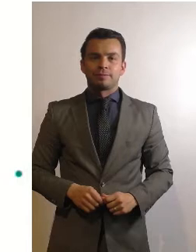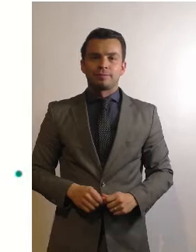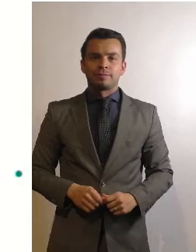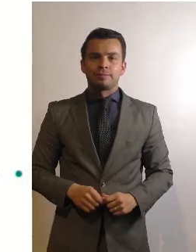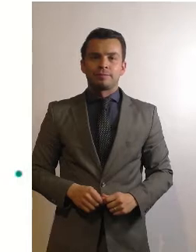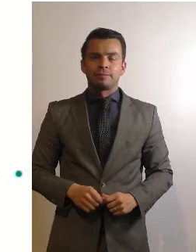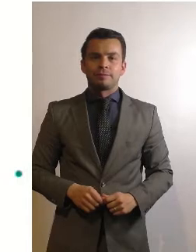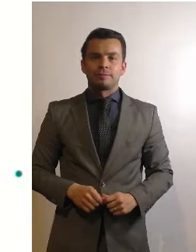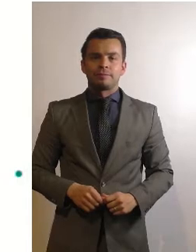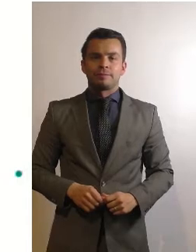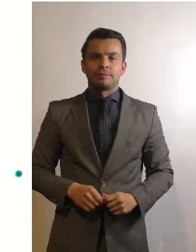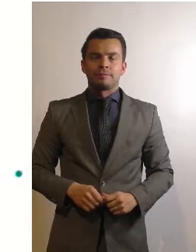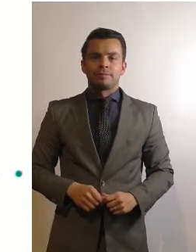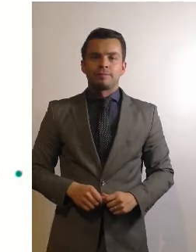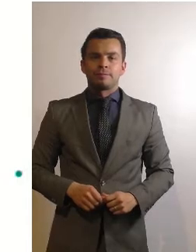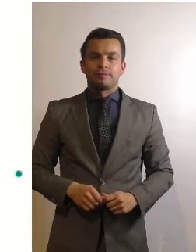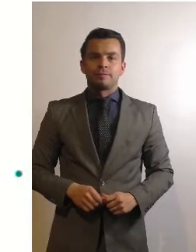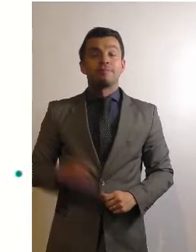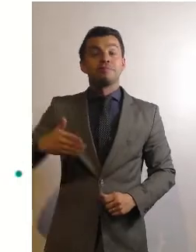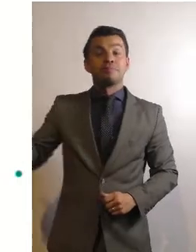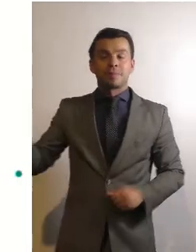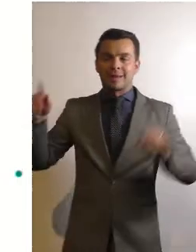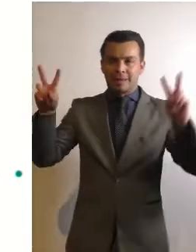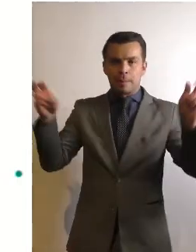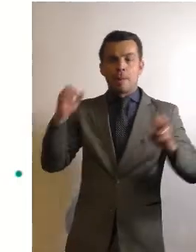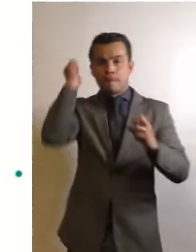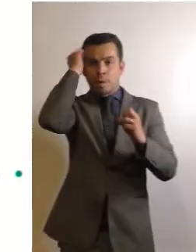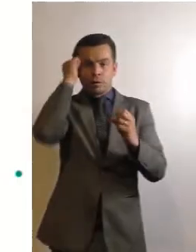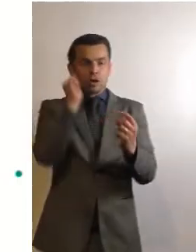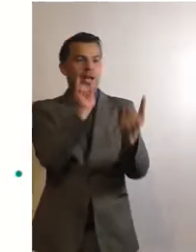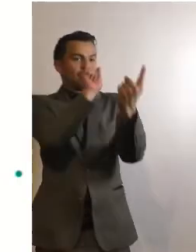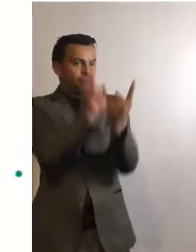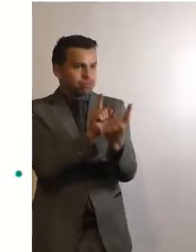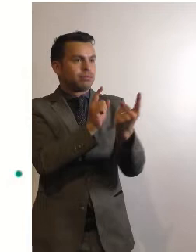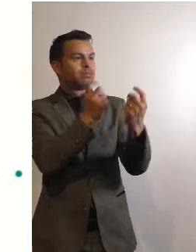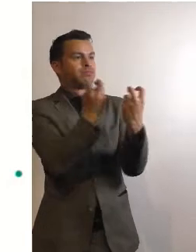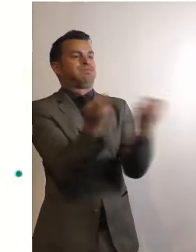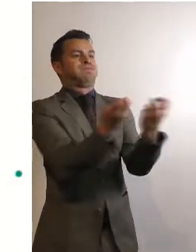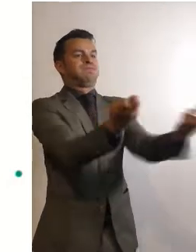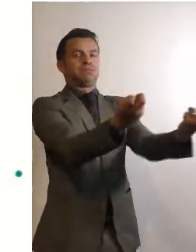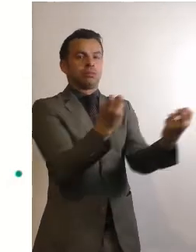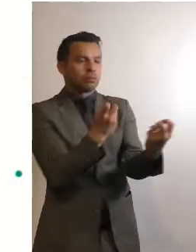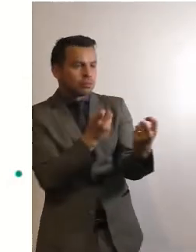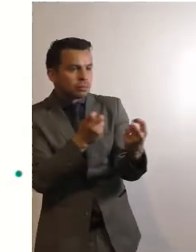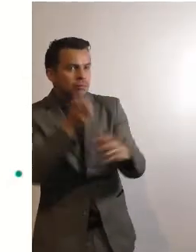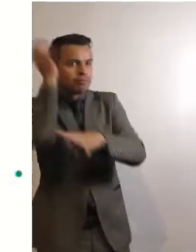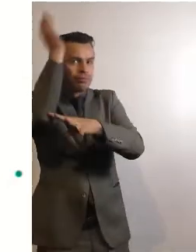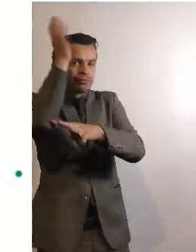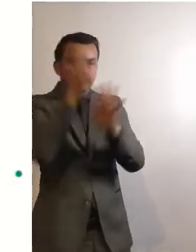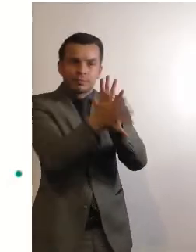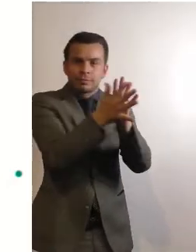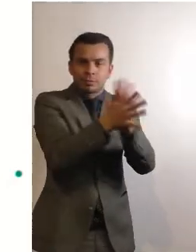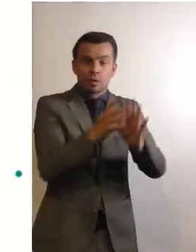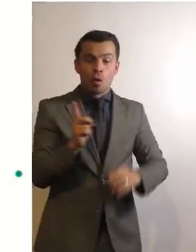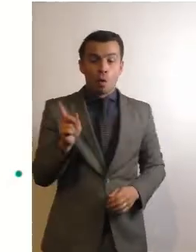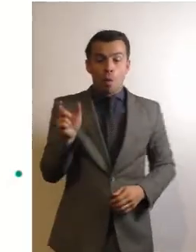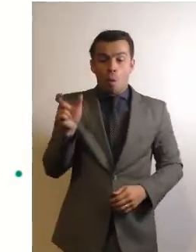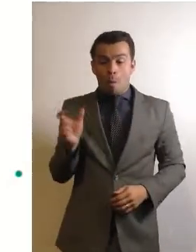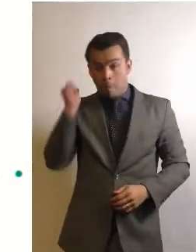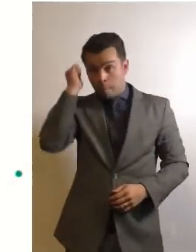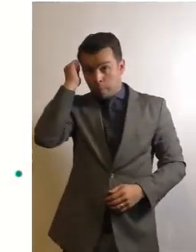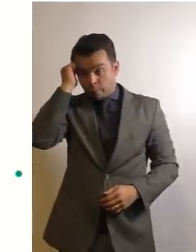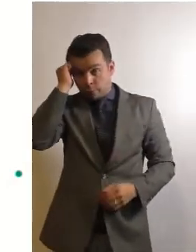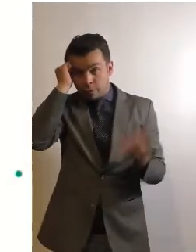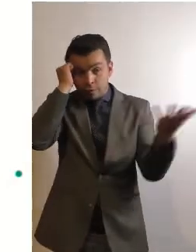Y una relación docente-estudiante a la fecha o al 2021 de un académico por cada